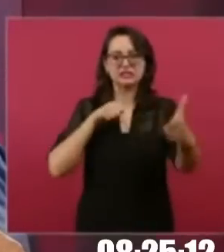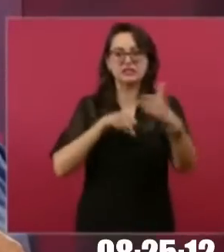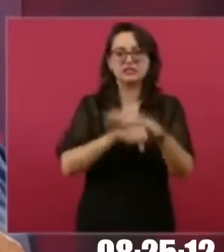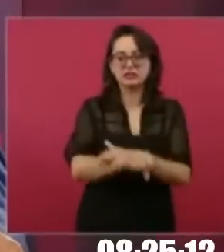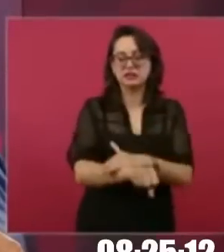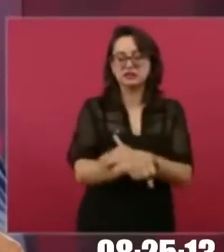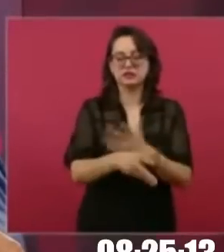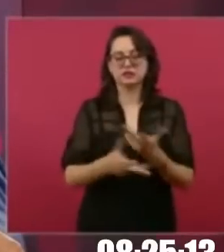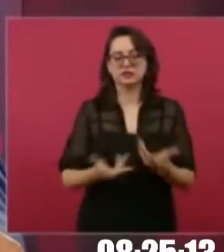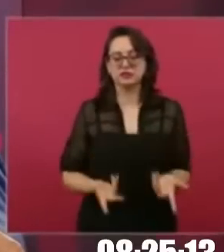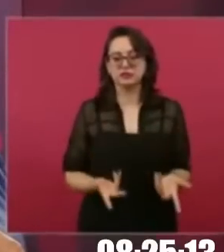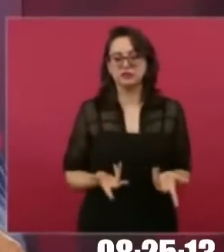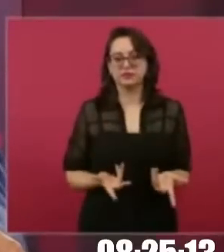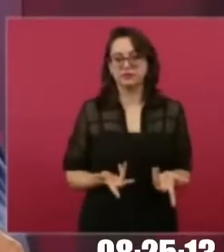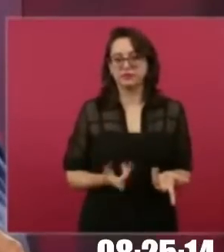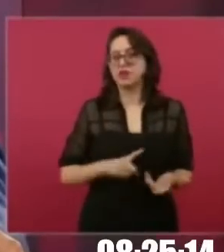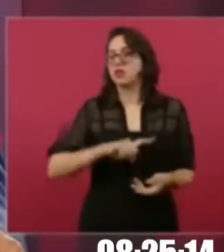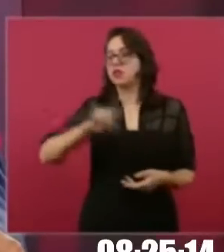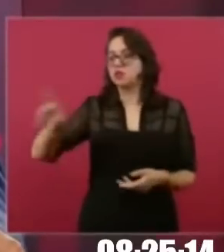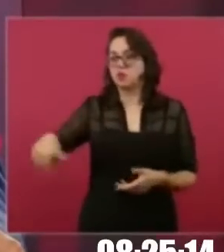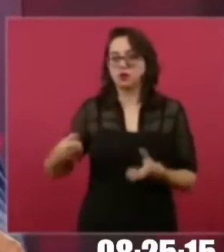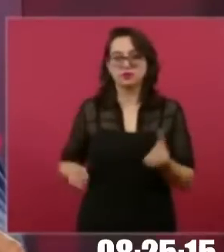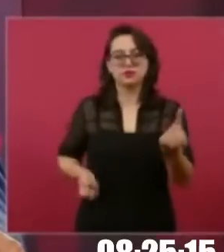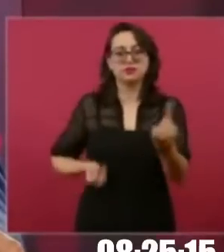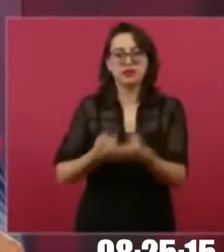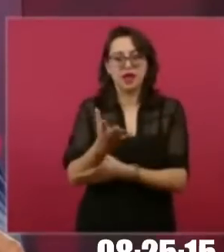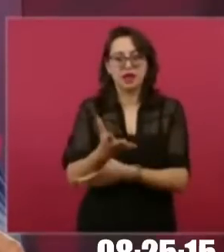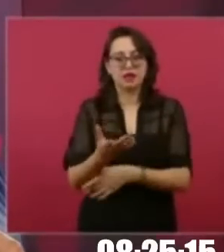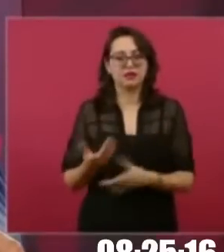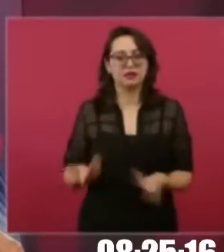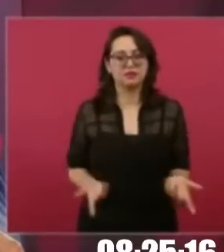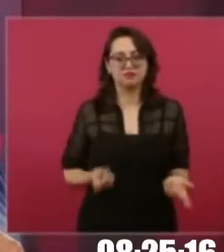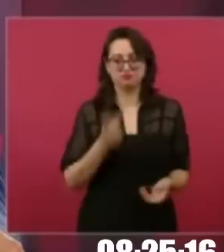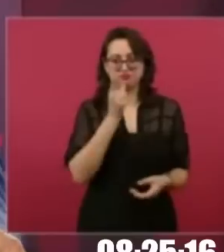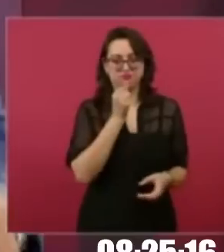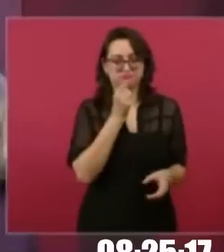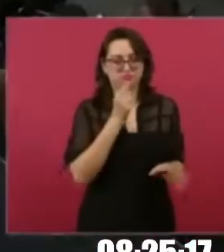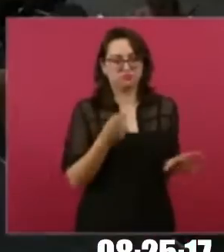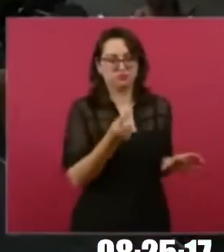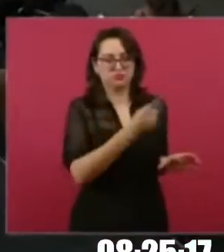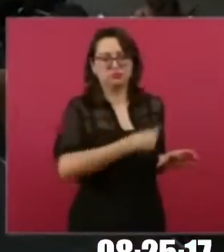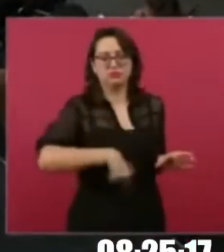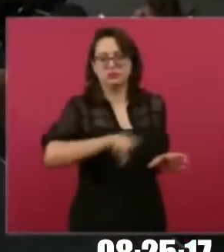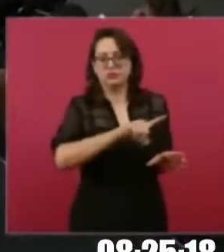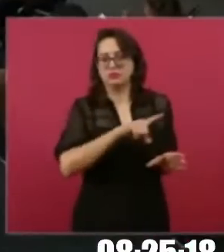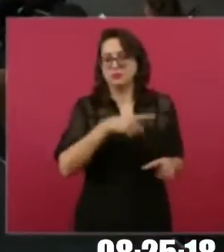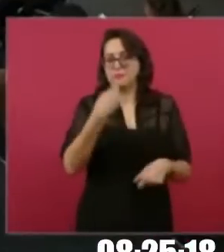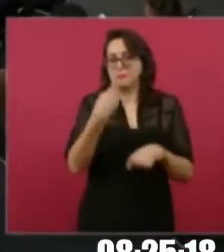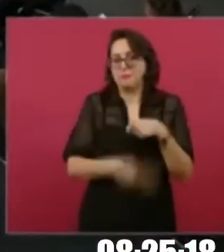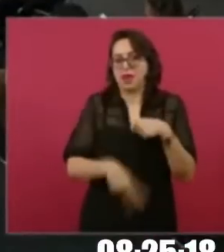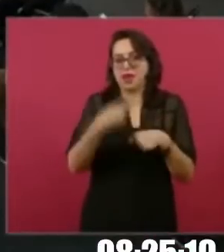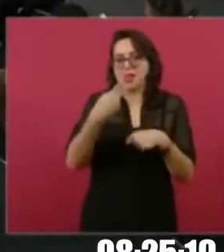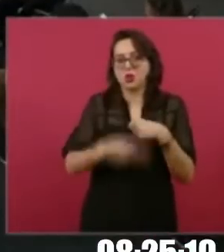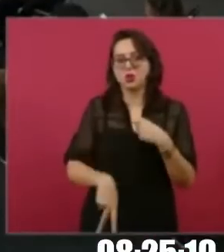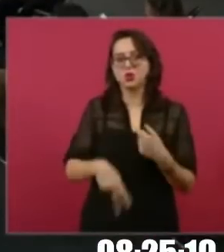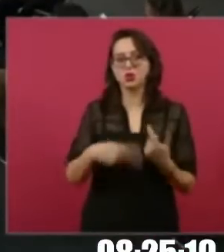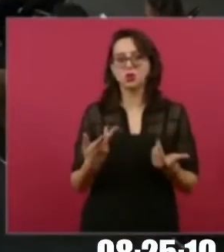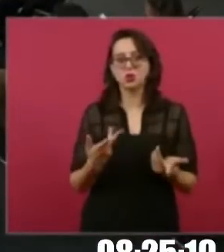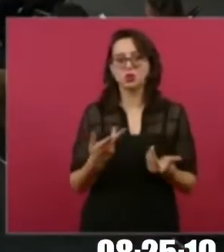quien lo detuvo Quienes participaron pues van a correr riesgo